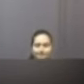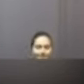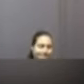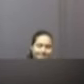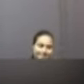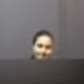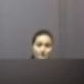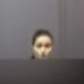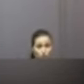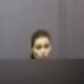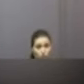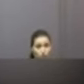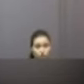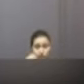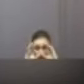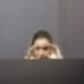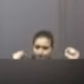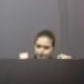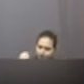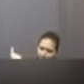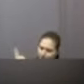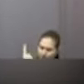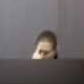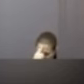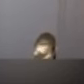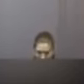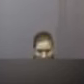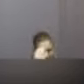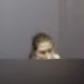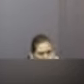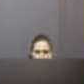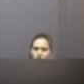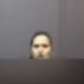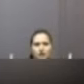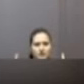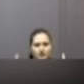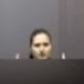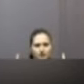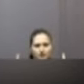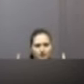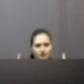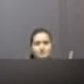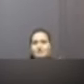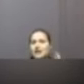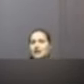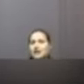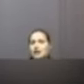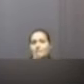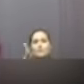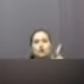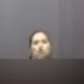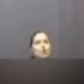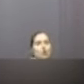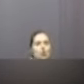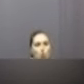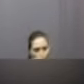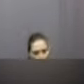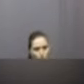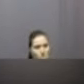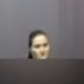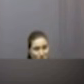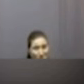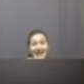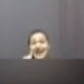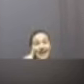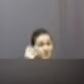qué le recomendó el Banco Mundial una simplificación de el programa fiscal para la